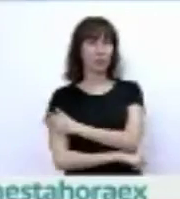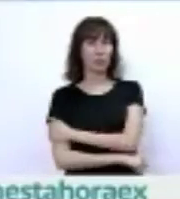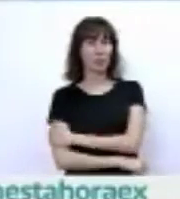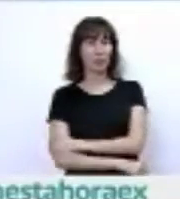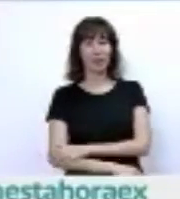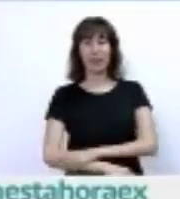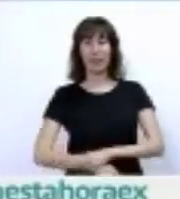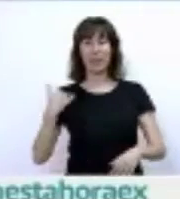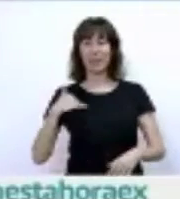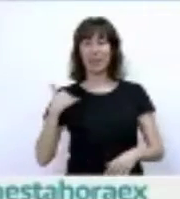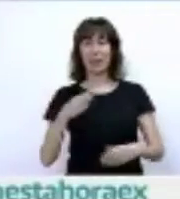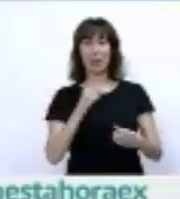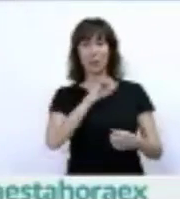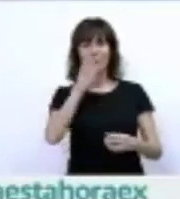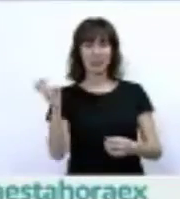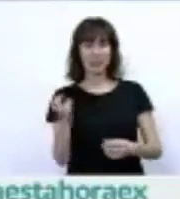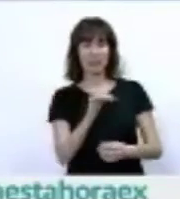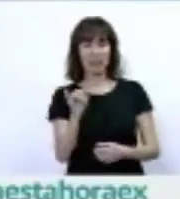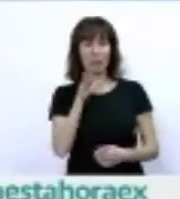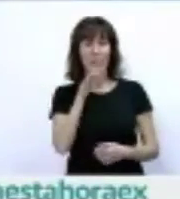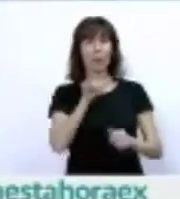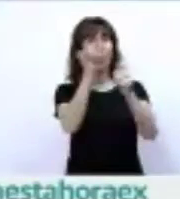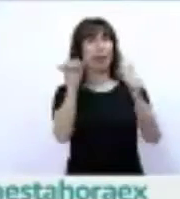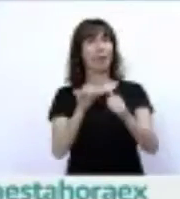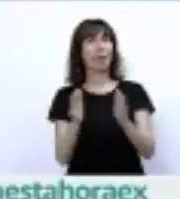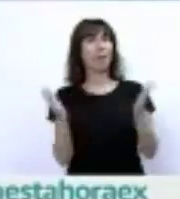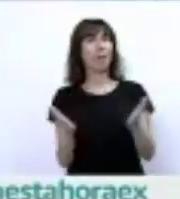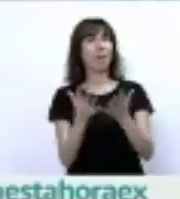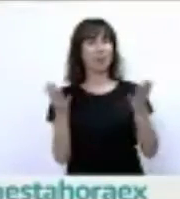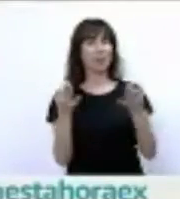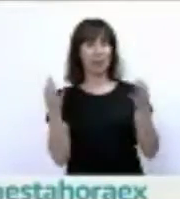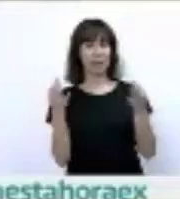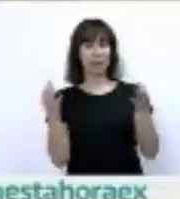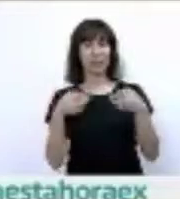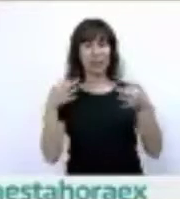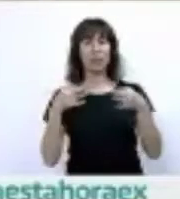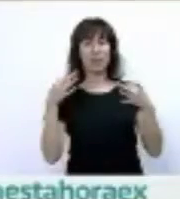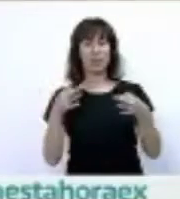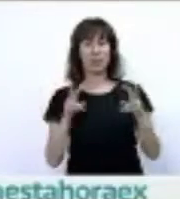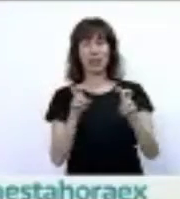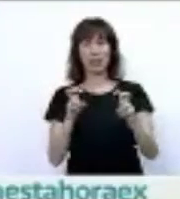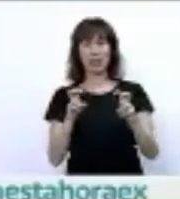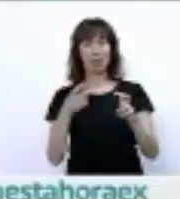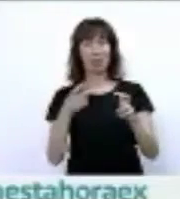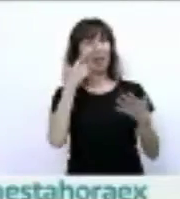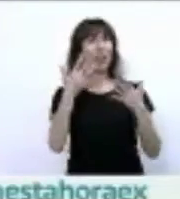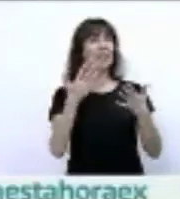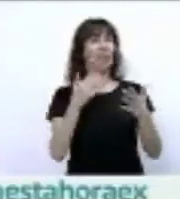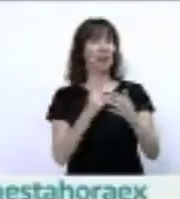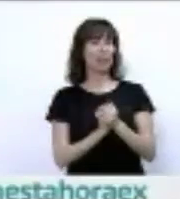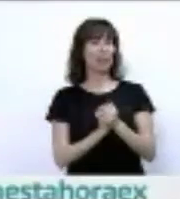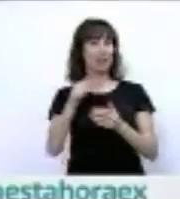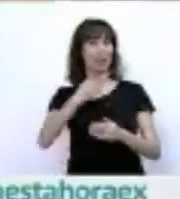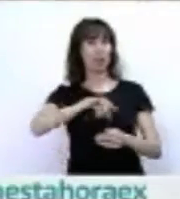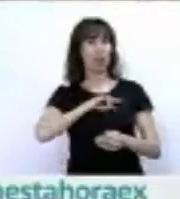llevan ya varias ediciones y la verdad que es una forma de fomentar el que siempre se ha considerado como el hermano pequeño de las artes escénicas. Y aquí estamos